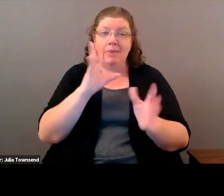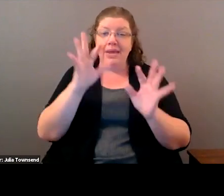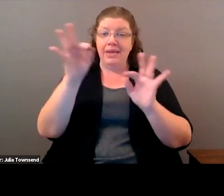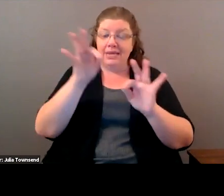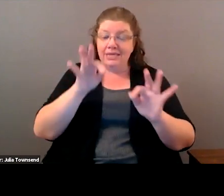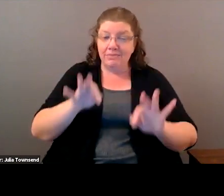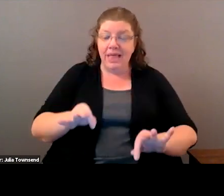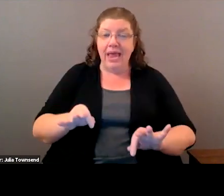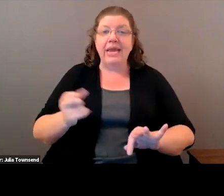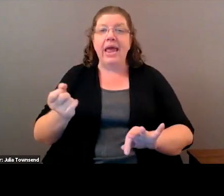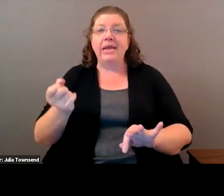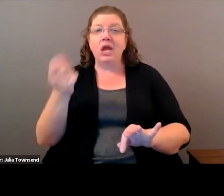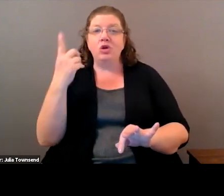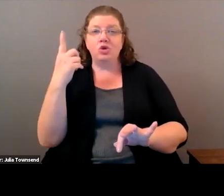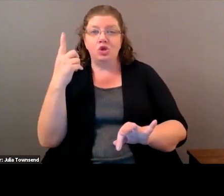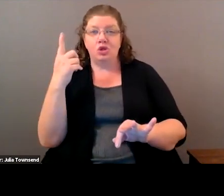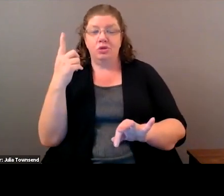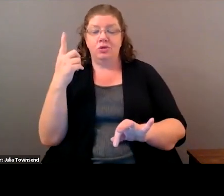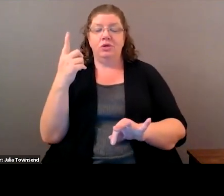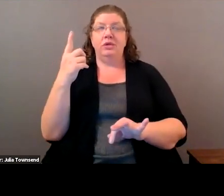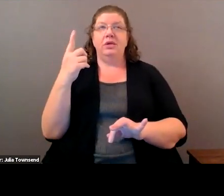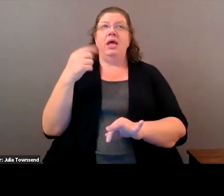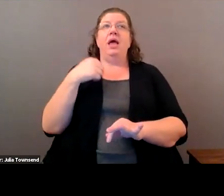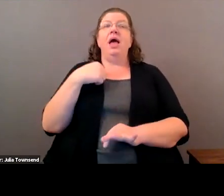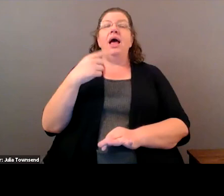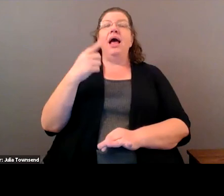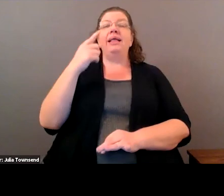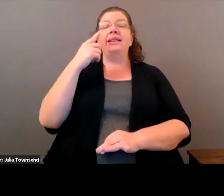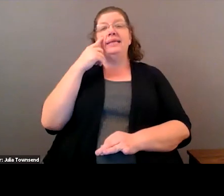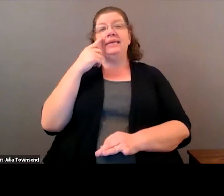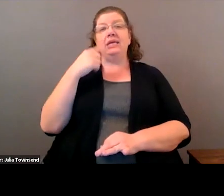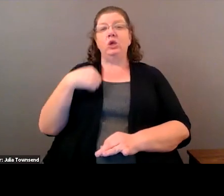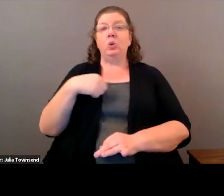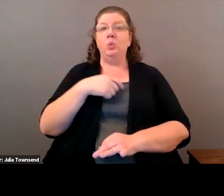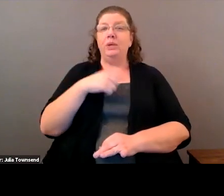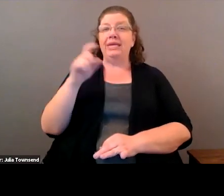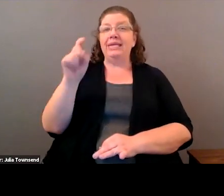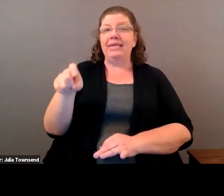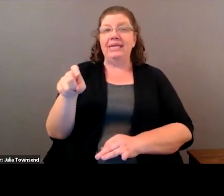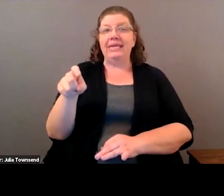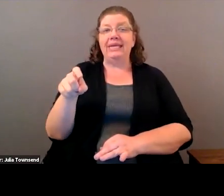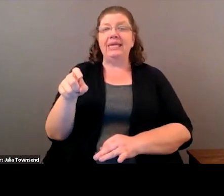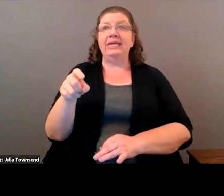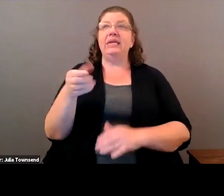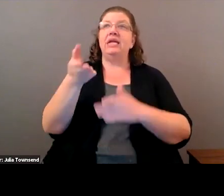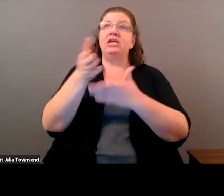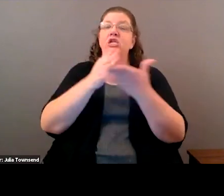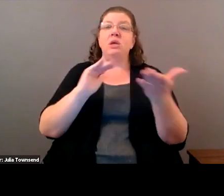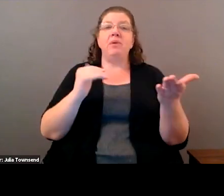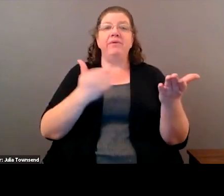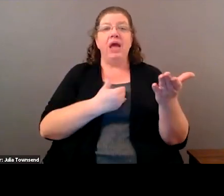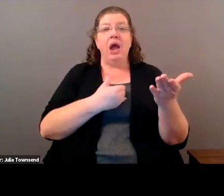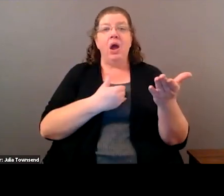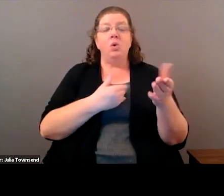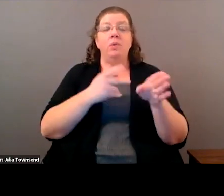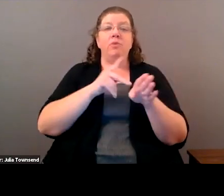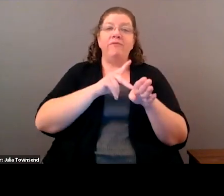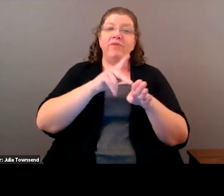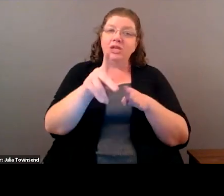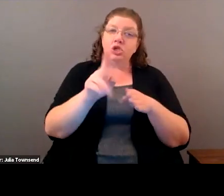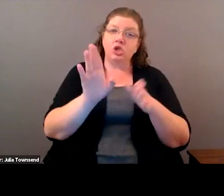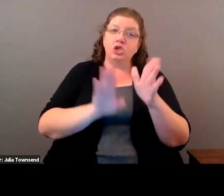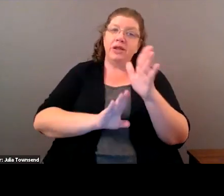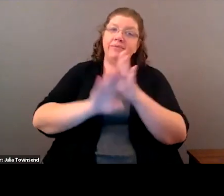Creo que hace falta que algunos profesionales hagan un plan y que todos estos estudiantes